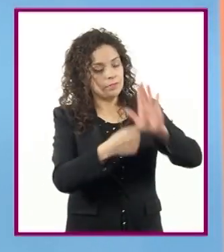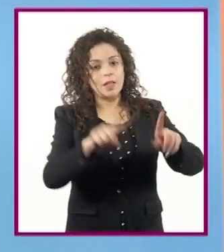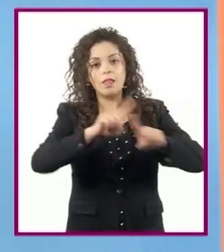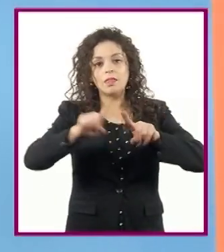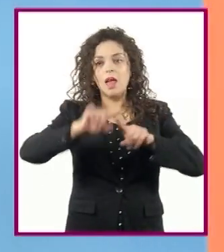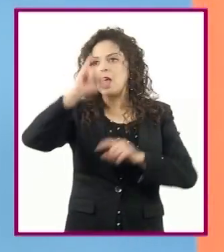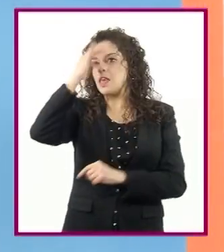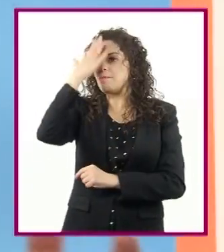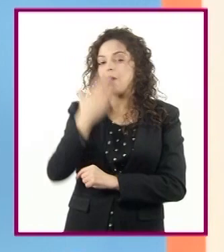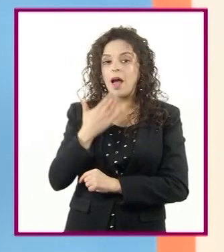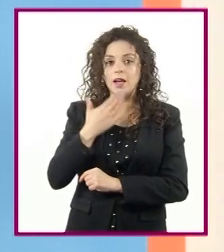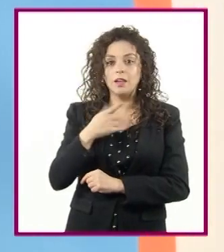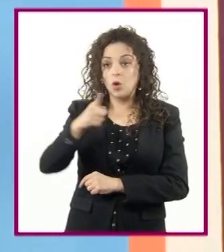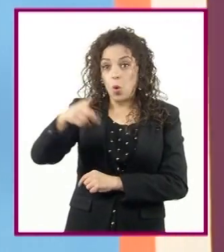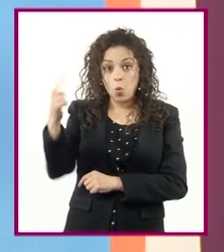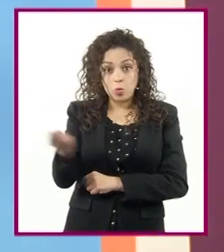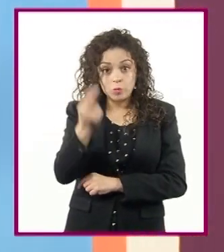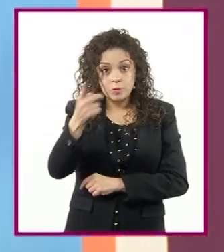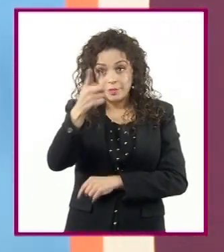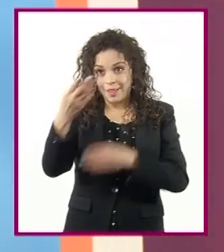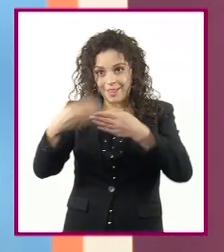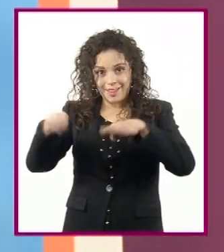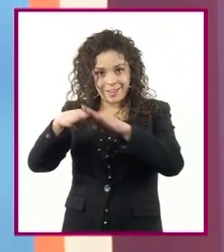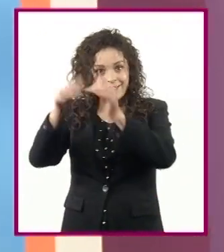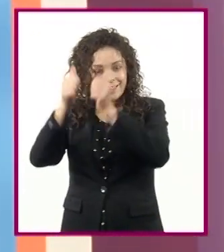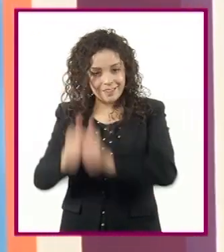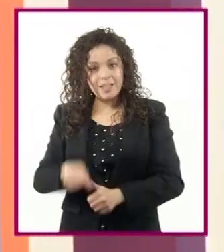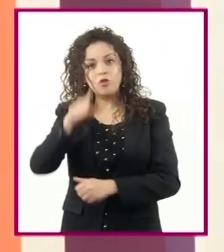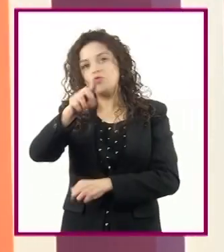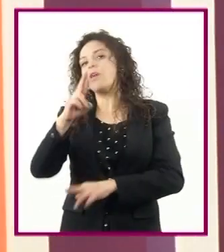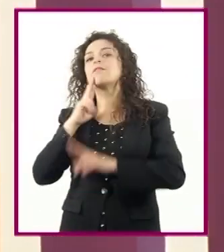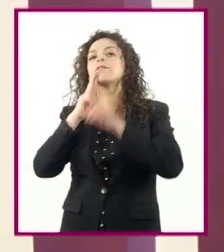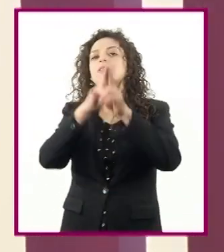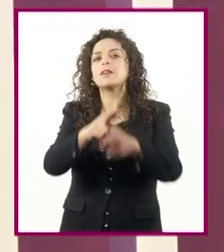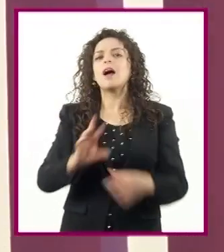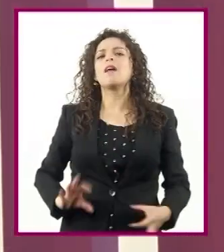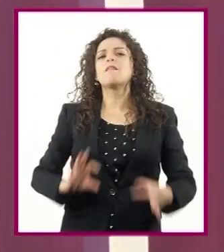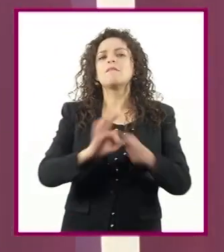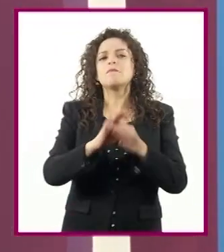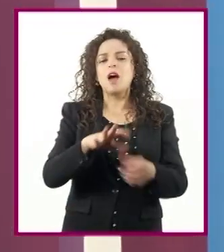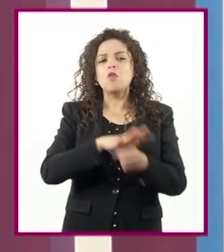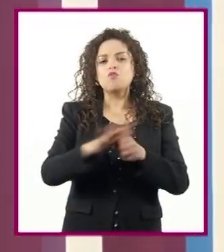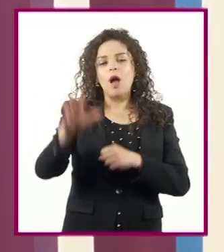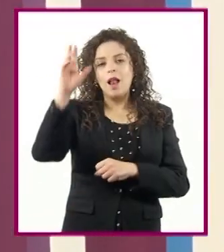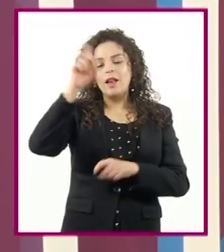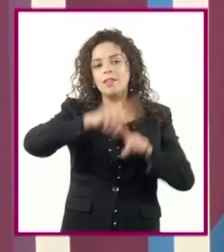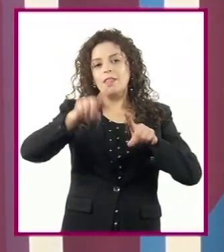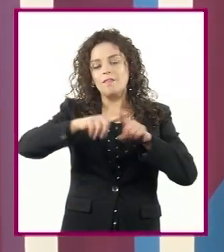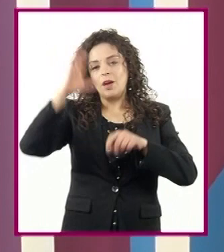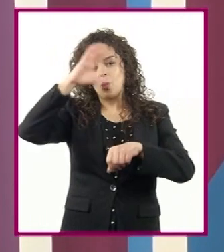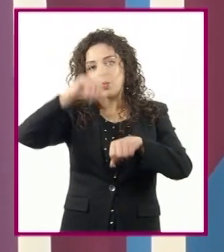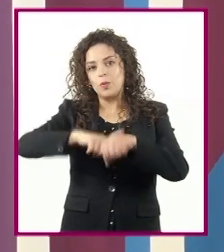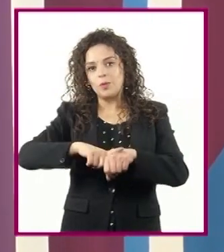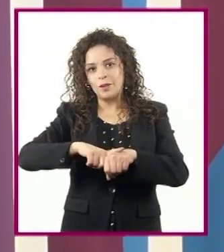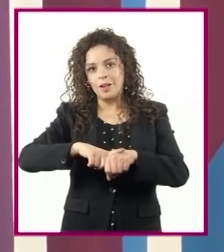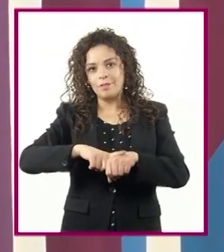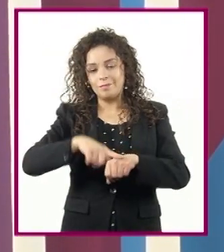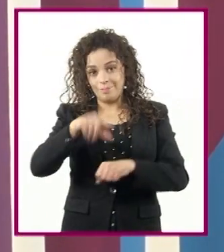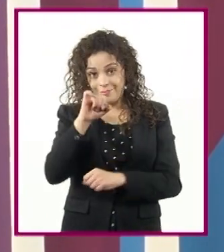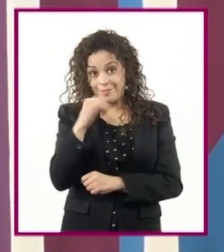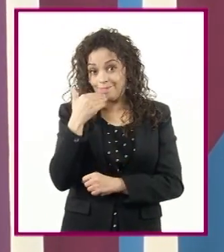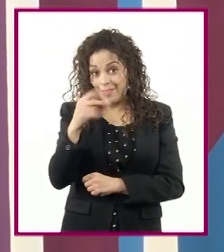imágenes y ustedes, allá en casa, responderán a qué elemento de la diversidad cultural corresponde. ¿De